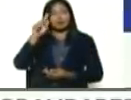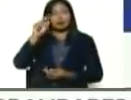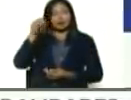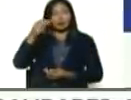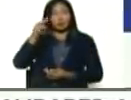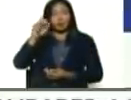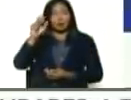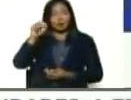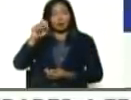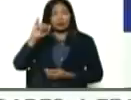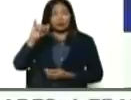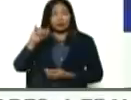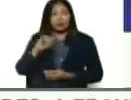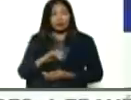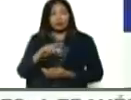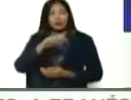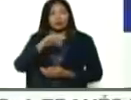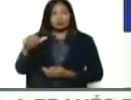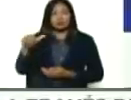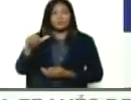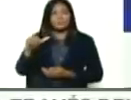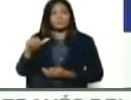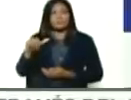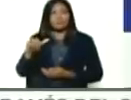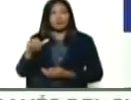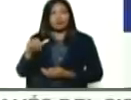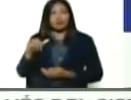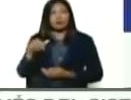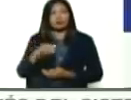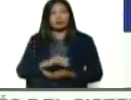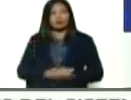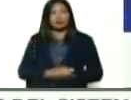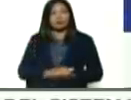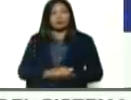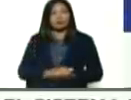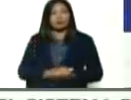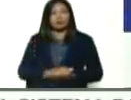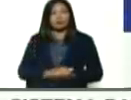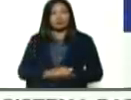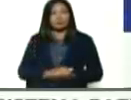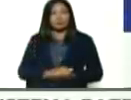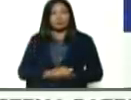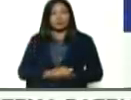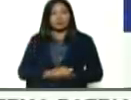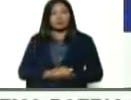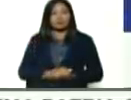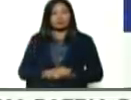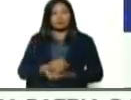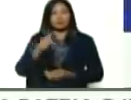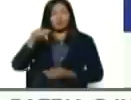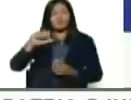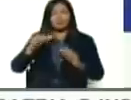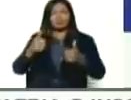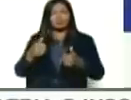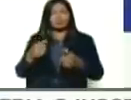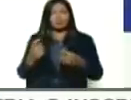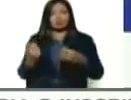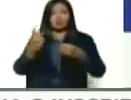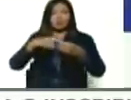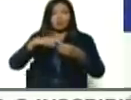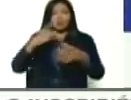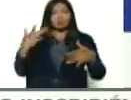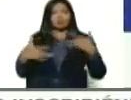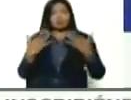arranca la semana del árbol así que estemos mirad pendientes de toda la semana para incorporarnos en las